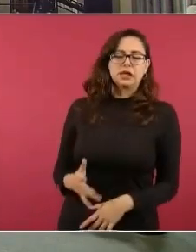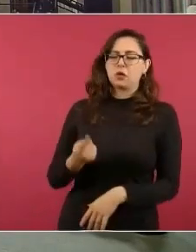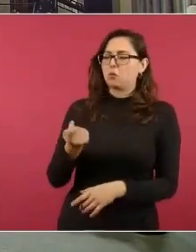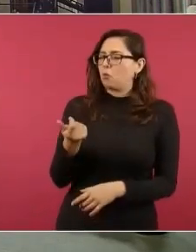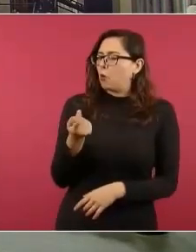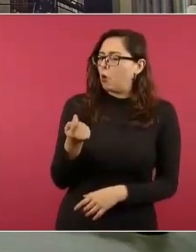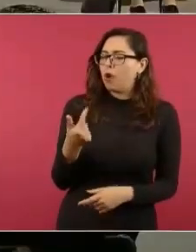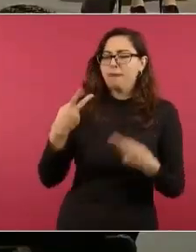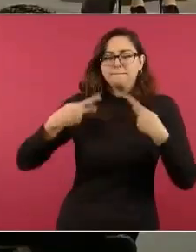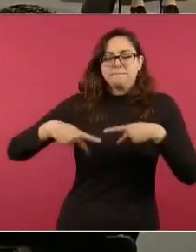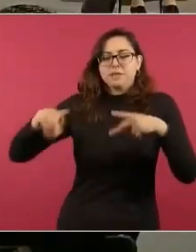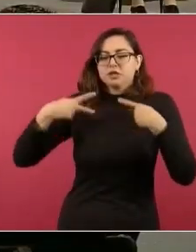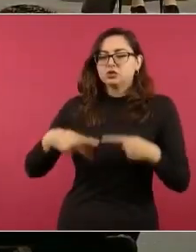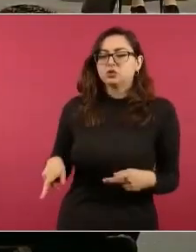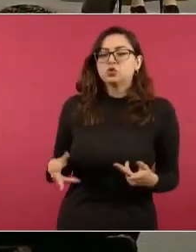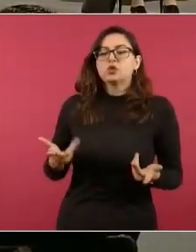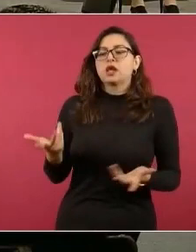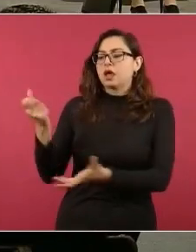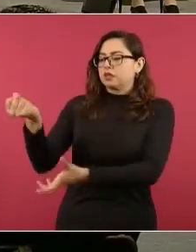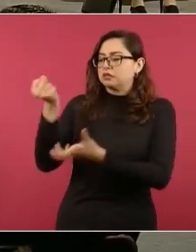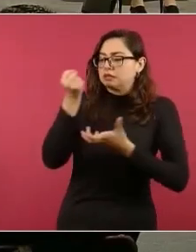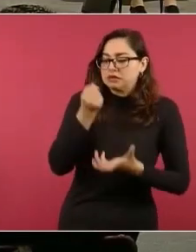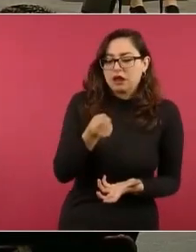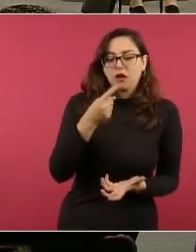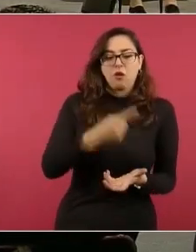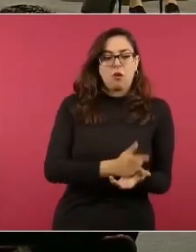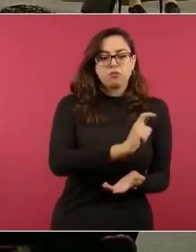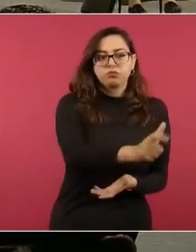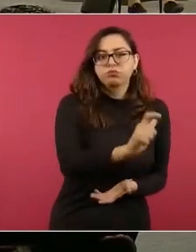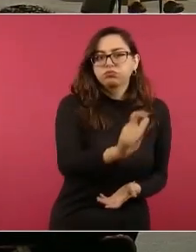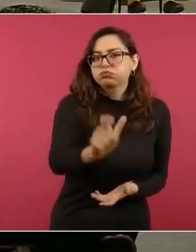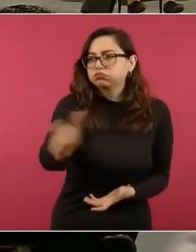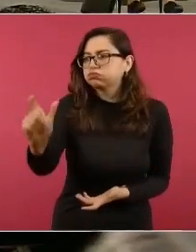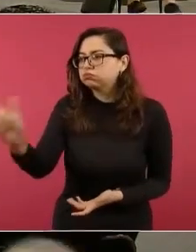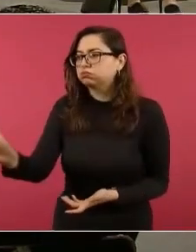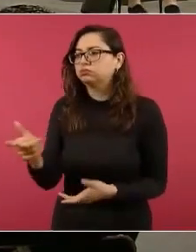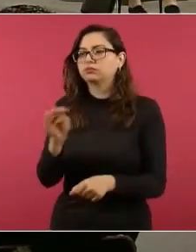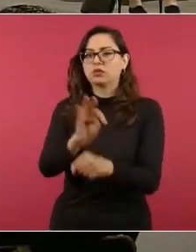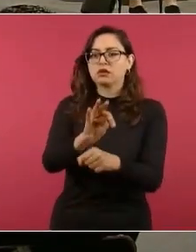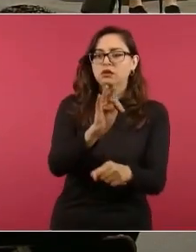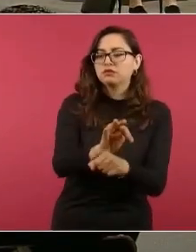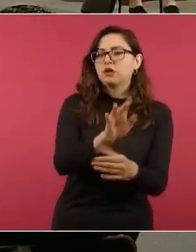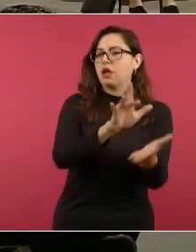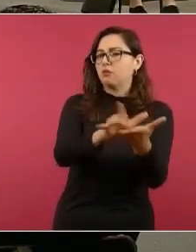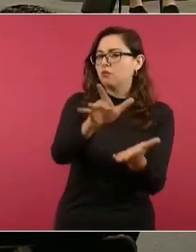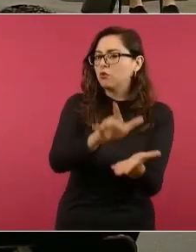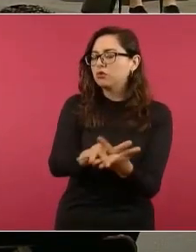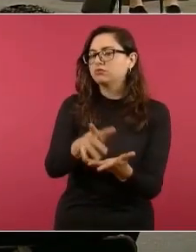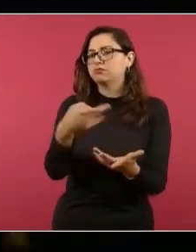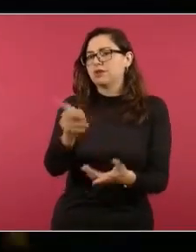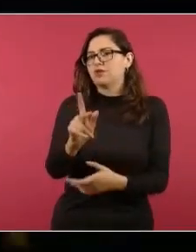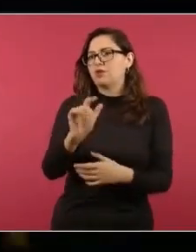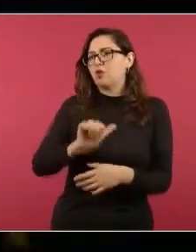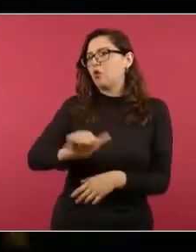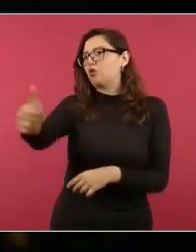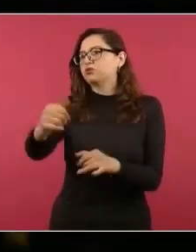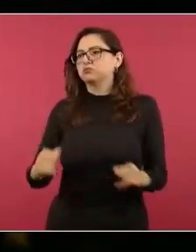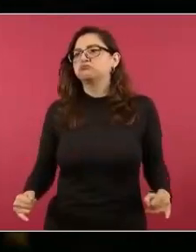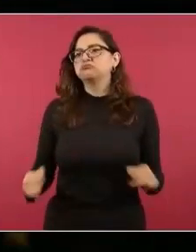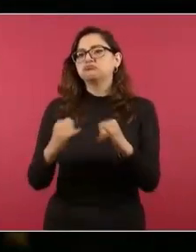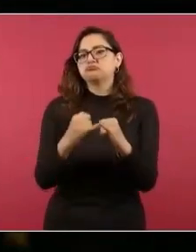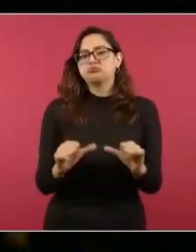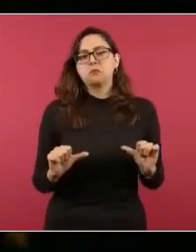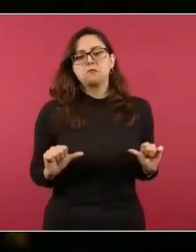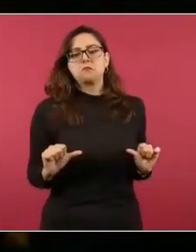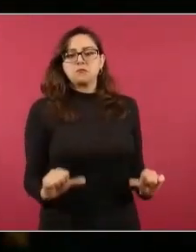y que justamente estos recursos que ellos destinan para pagar pues estas recomendaciones de otras instituciones les haría falta